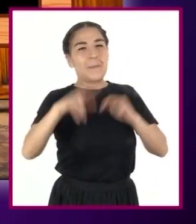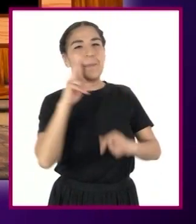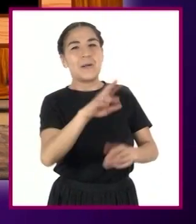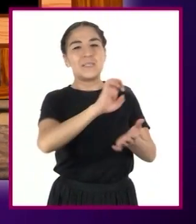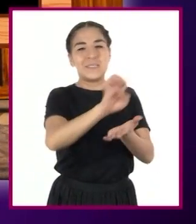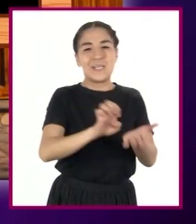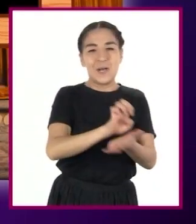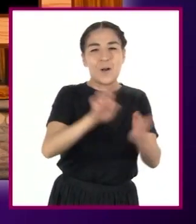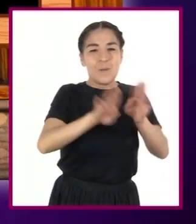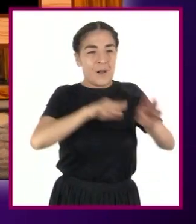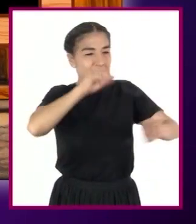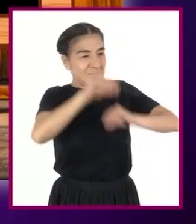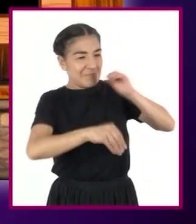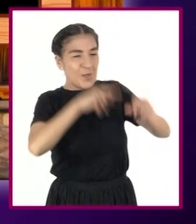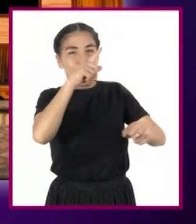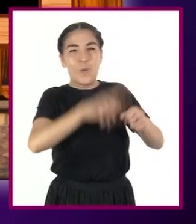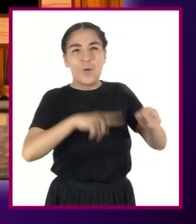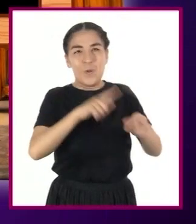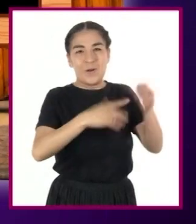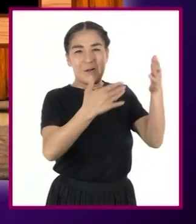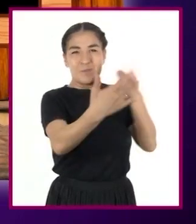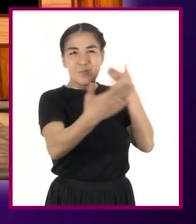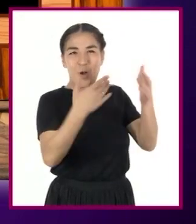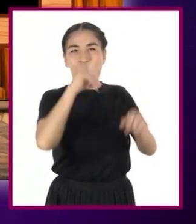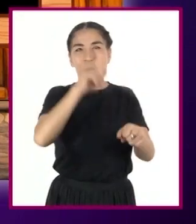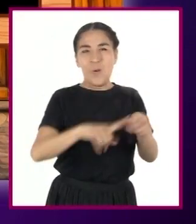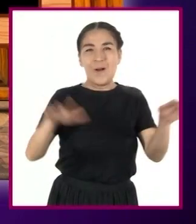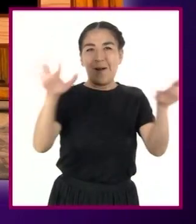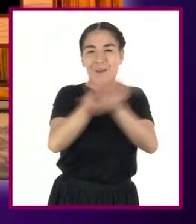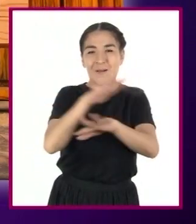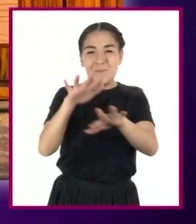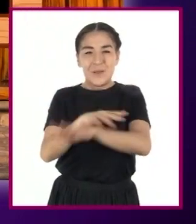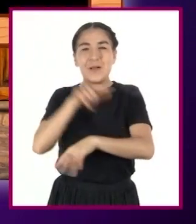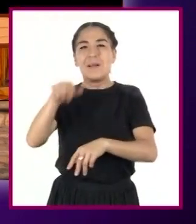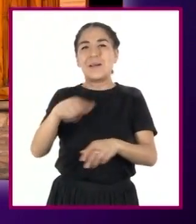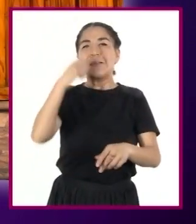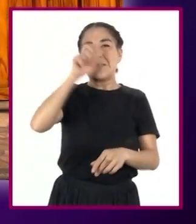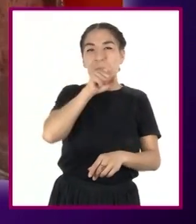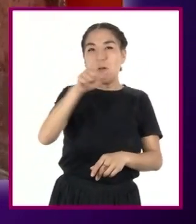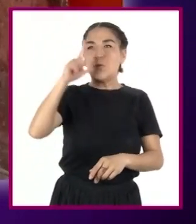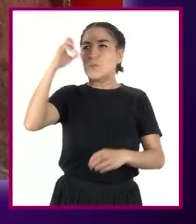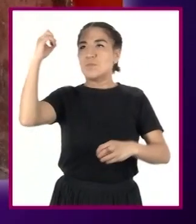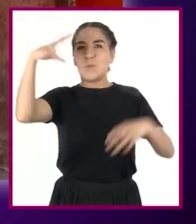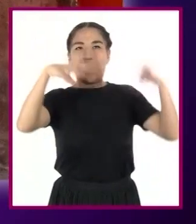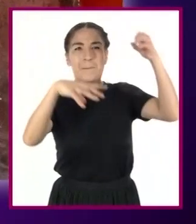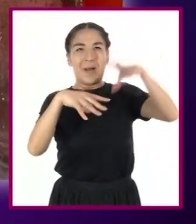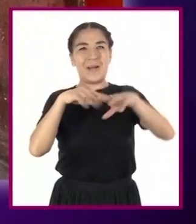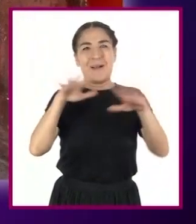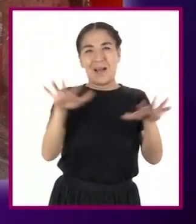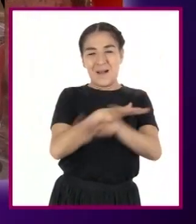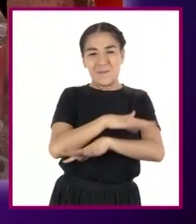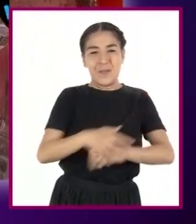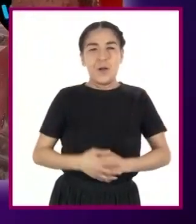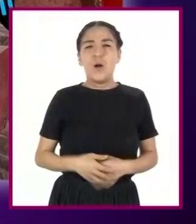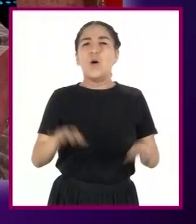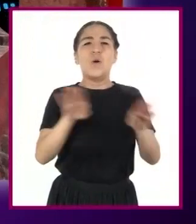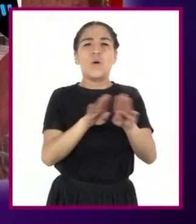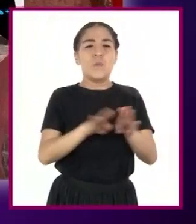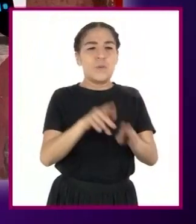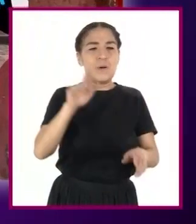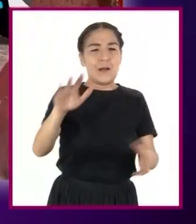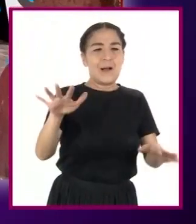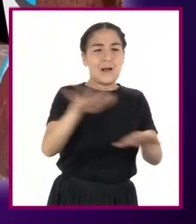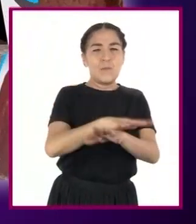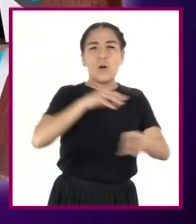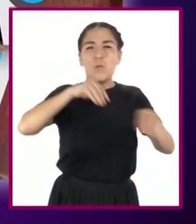escenas animadas que cambiaban de apariencia, modificando el escenario y direccionando las luces. Los efectos que se producían con el